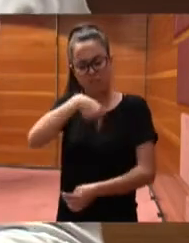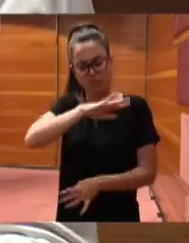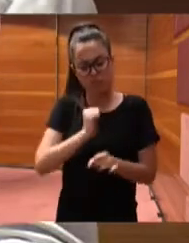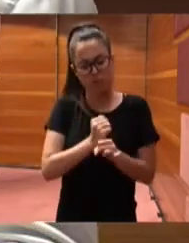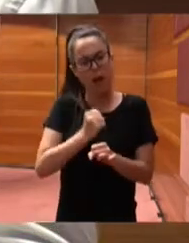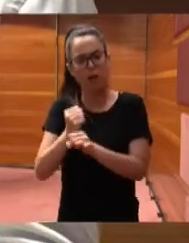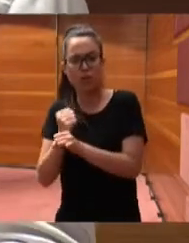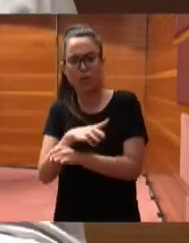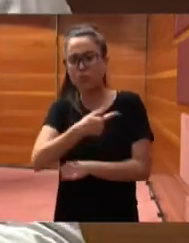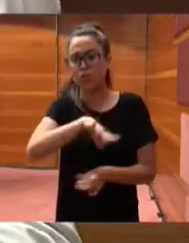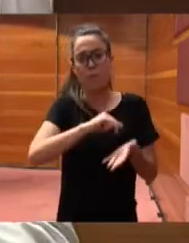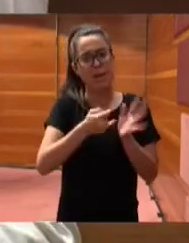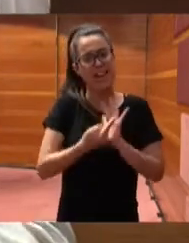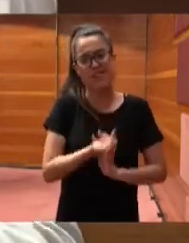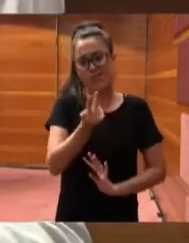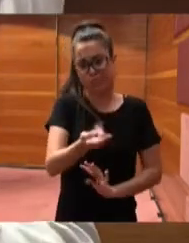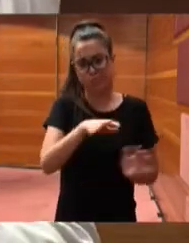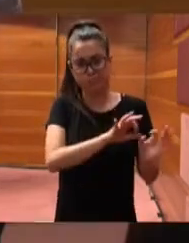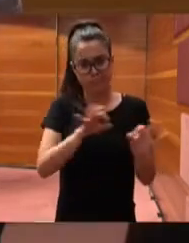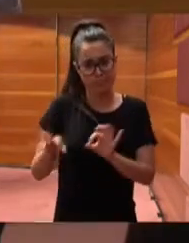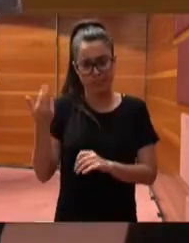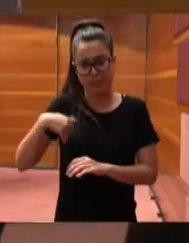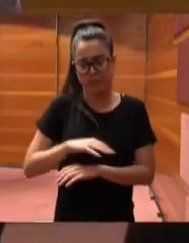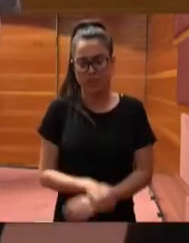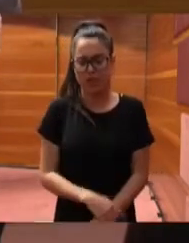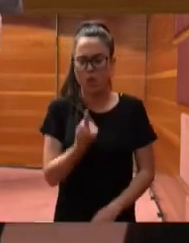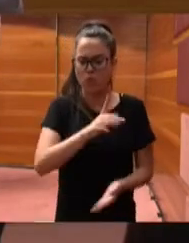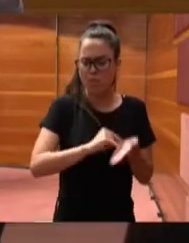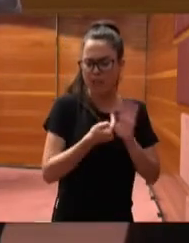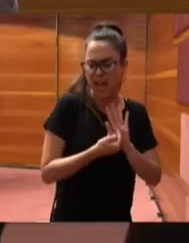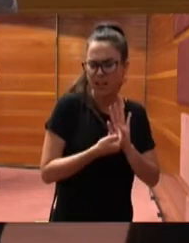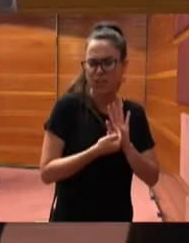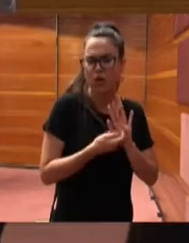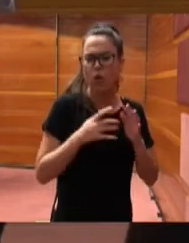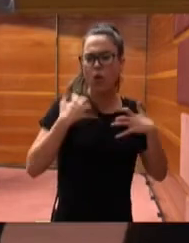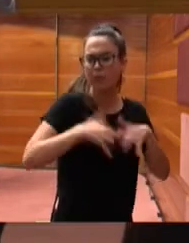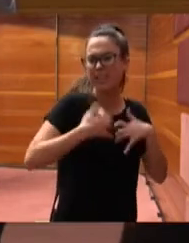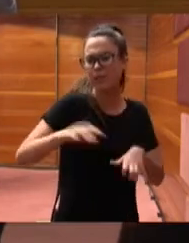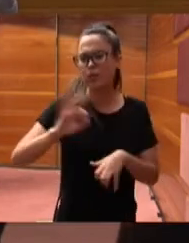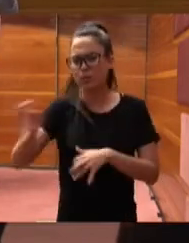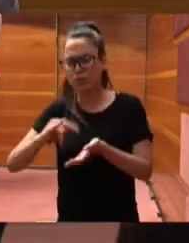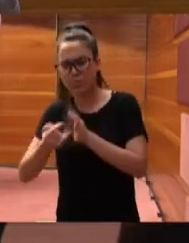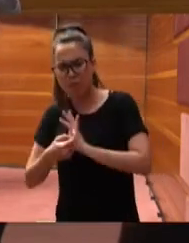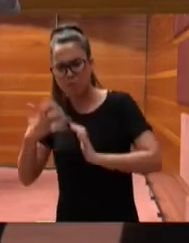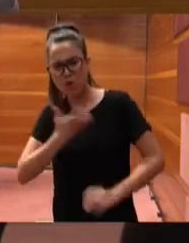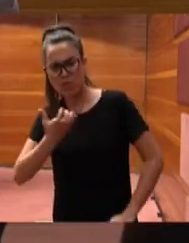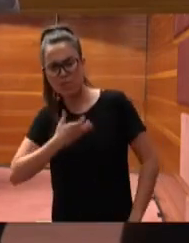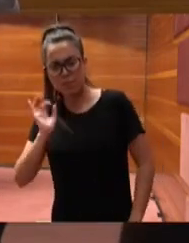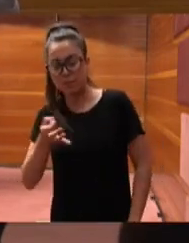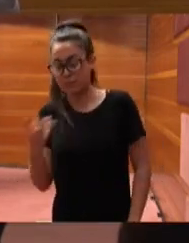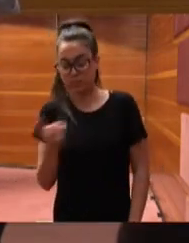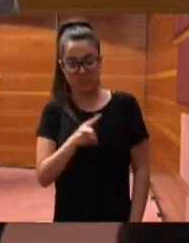dos planes. Dos planes, creo que uno se llama plan operativo y otro plan municipal, ¿no? Ya no sé cuál es el operativo y cuál es el